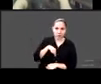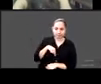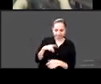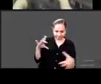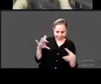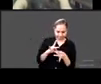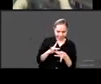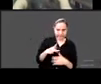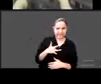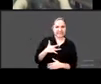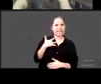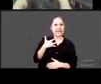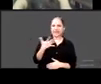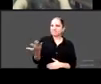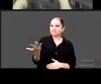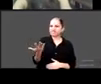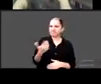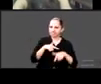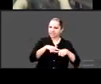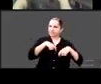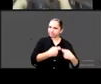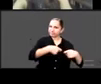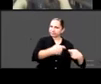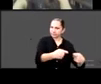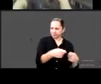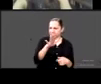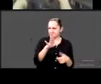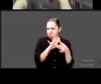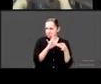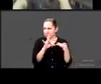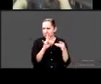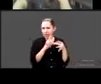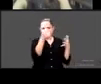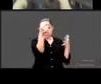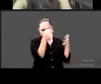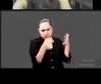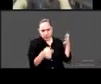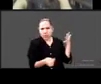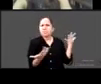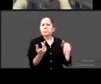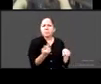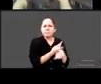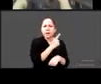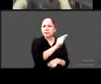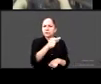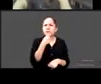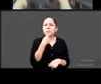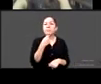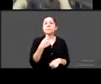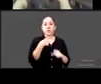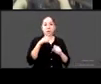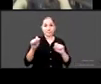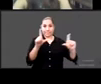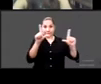ágil listado de consecuencias que los estudios en el tema han ido encontrando, y al pie de cada lámina encontrarán la fuente, solo para que